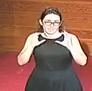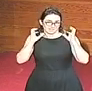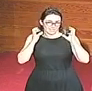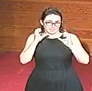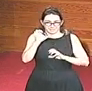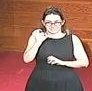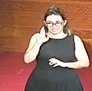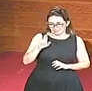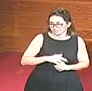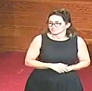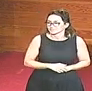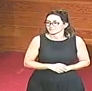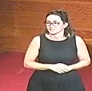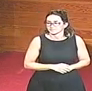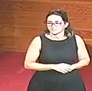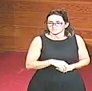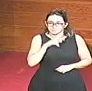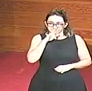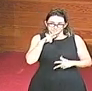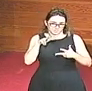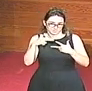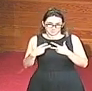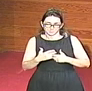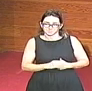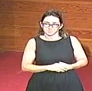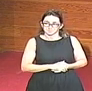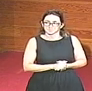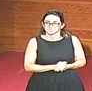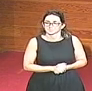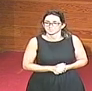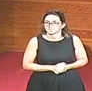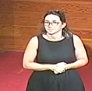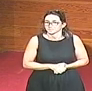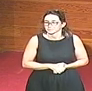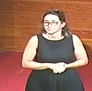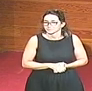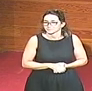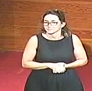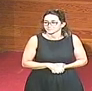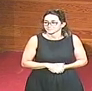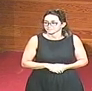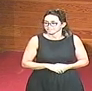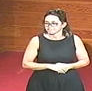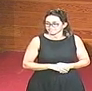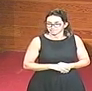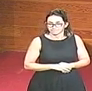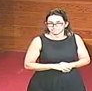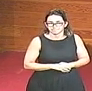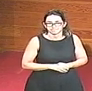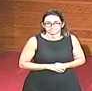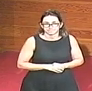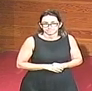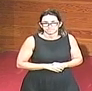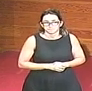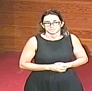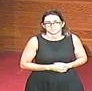Ana Fuentes, kazetaritzan lizentziatua da, Madrilgo Unibertsitate Konplutentzean eta Pariseko Sorbona